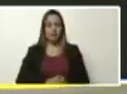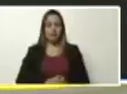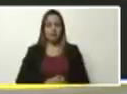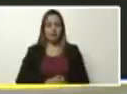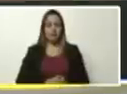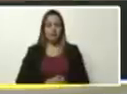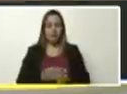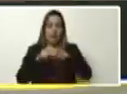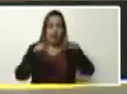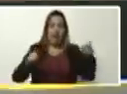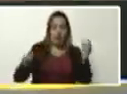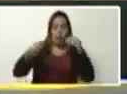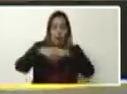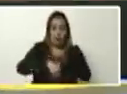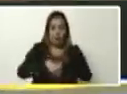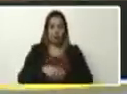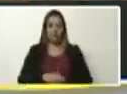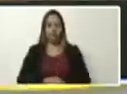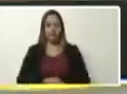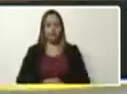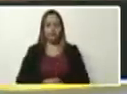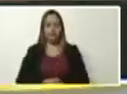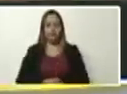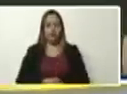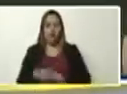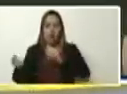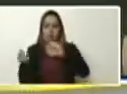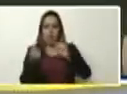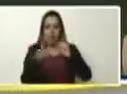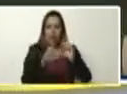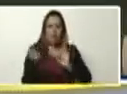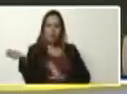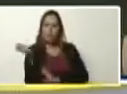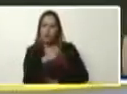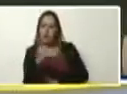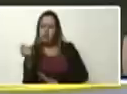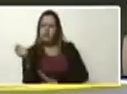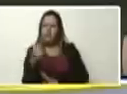Ese acuerdo se conversó durante meses